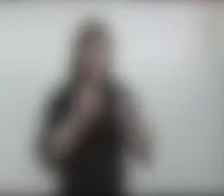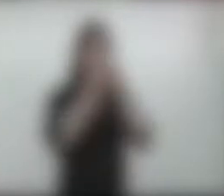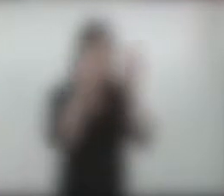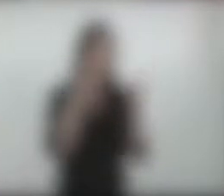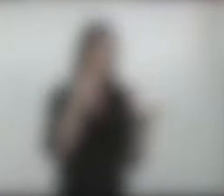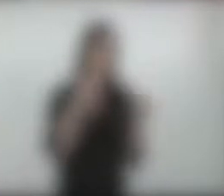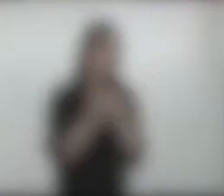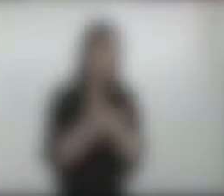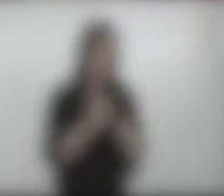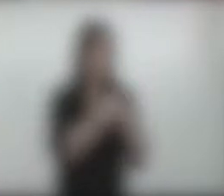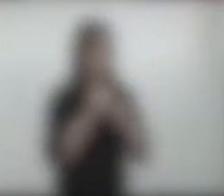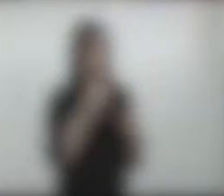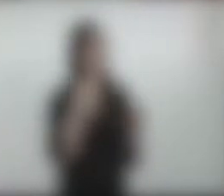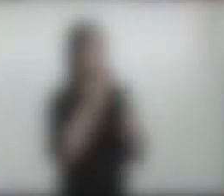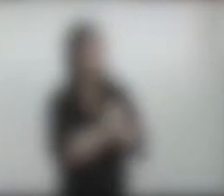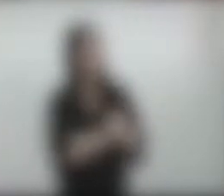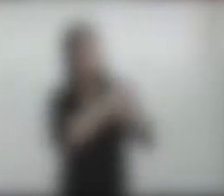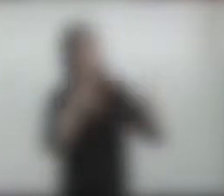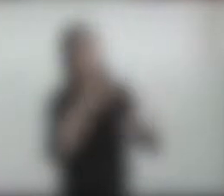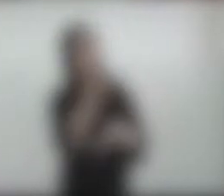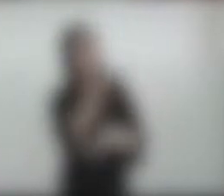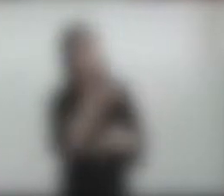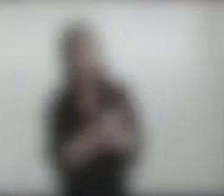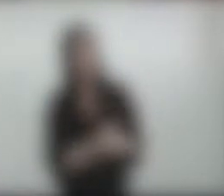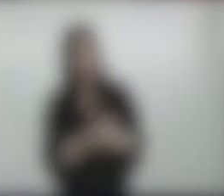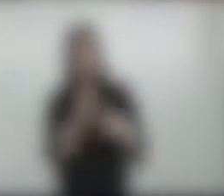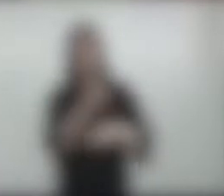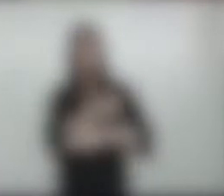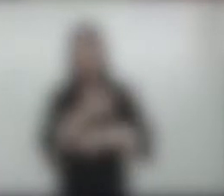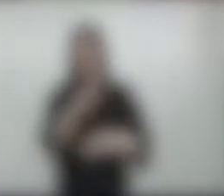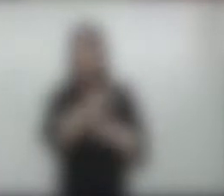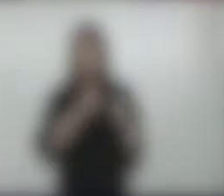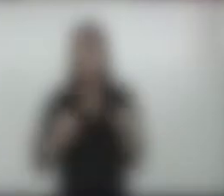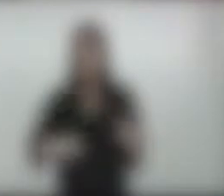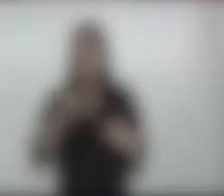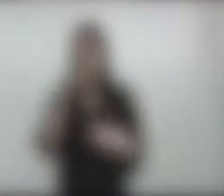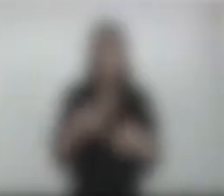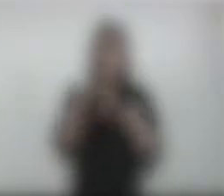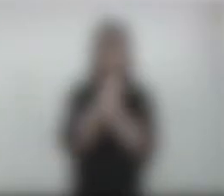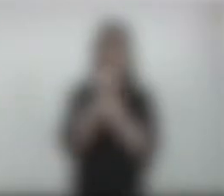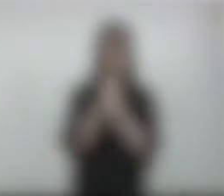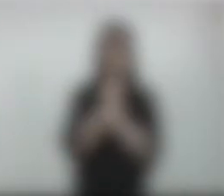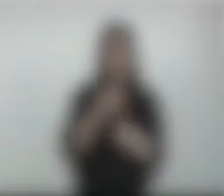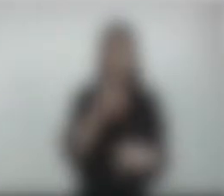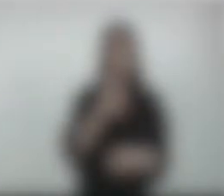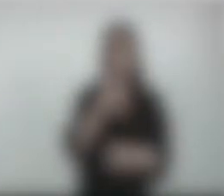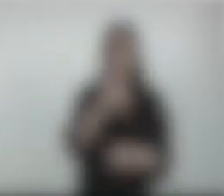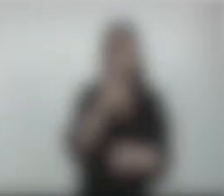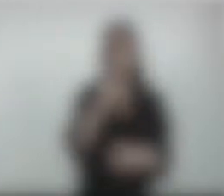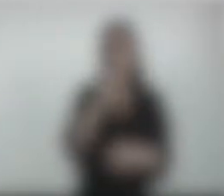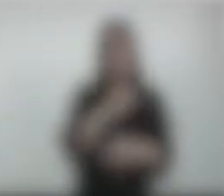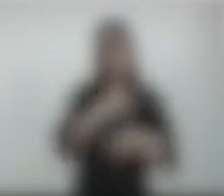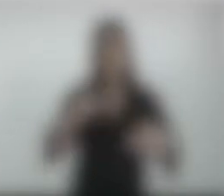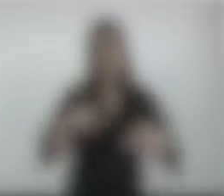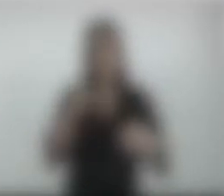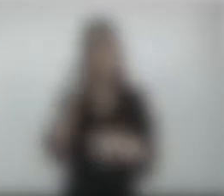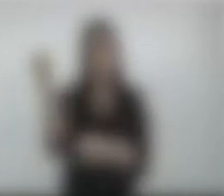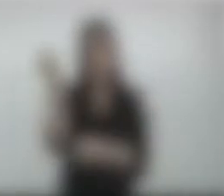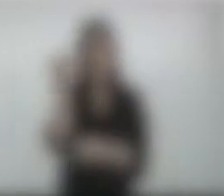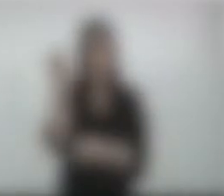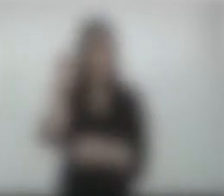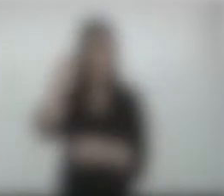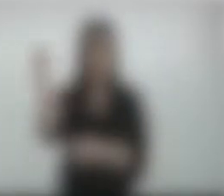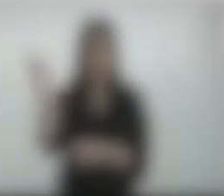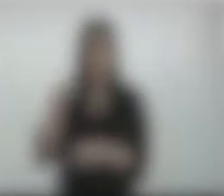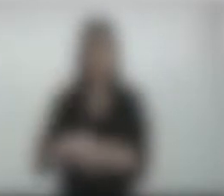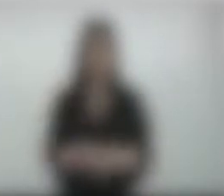por ICONTEC, sino al contrario, nosotros decidimos dedicarnos y todos nuestros esfuerzos